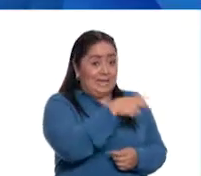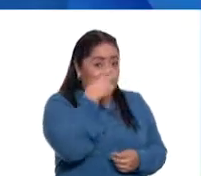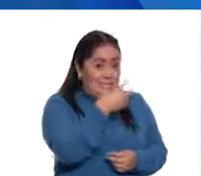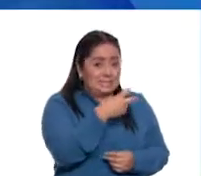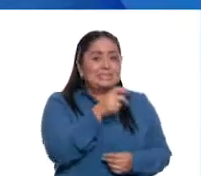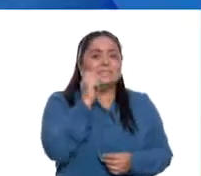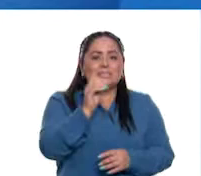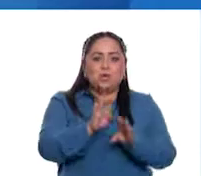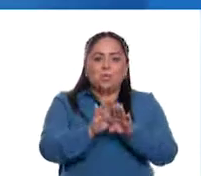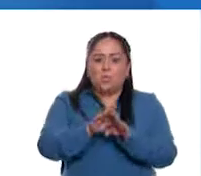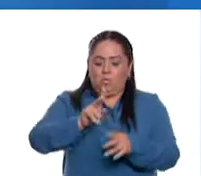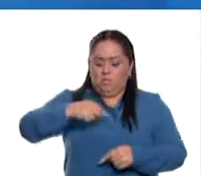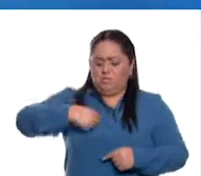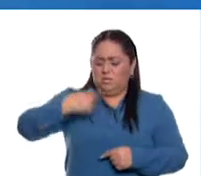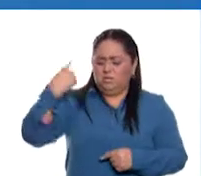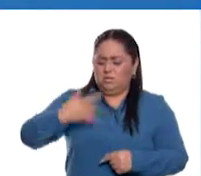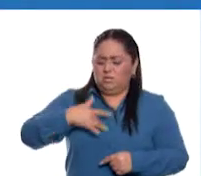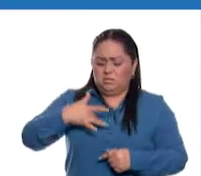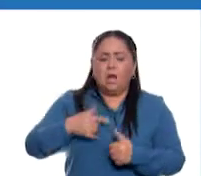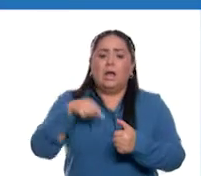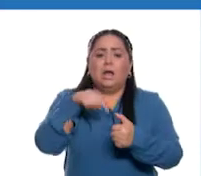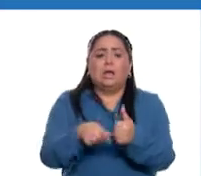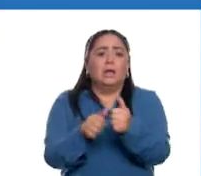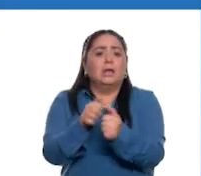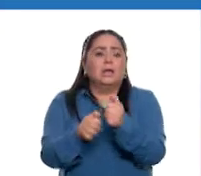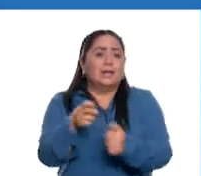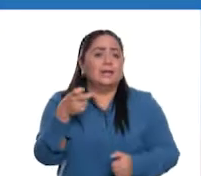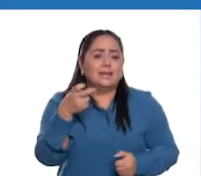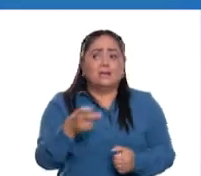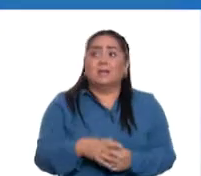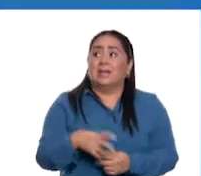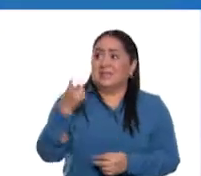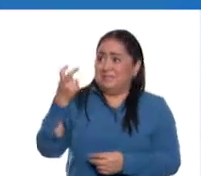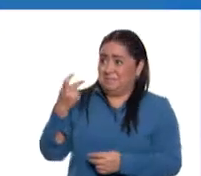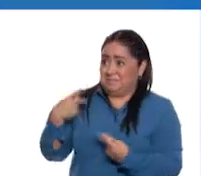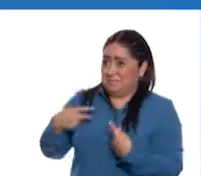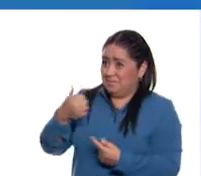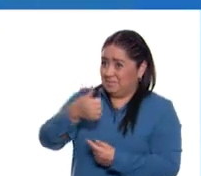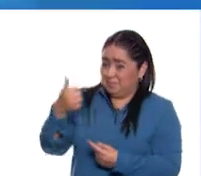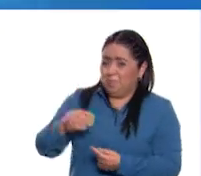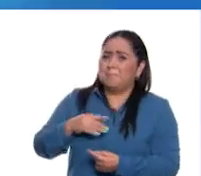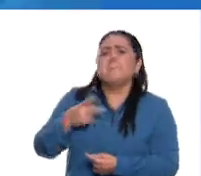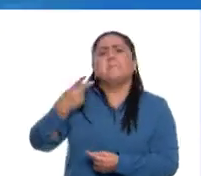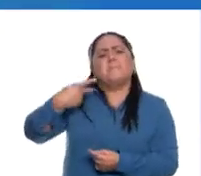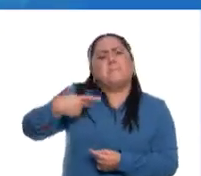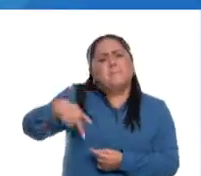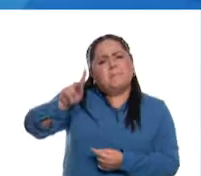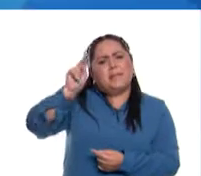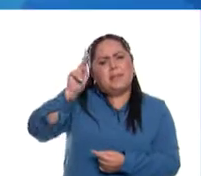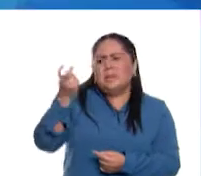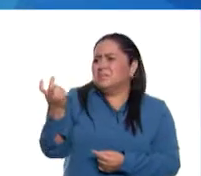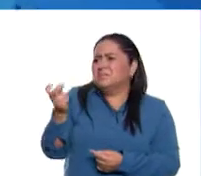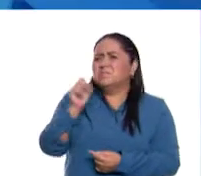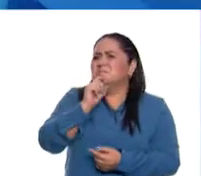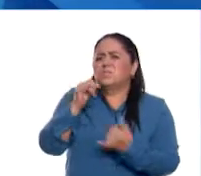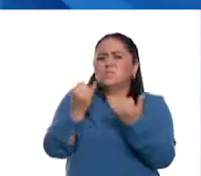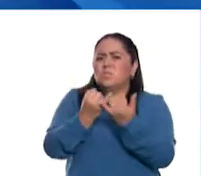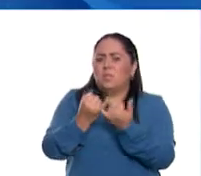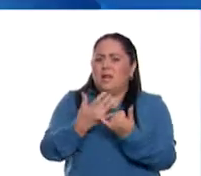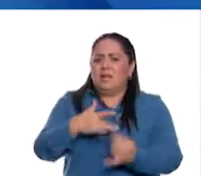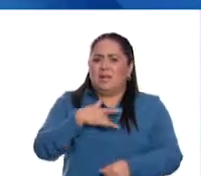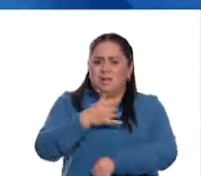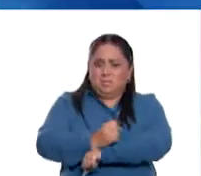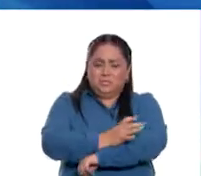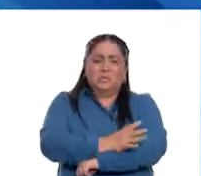emoticones representan los estados de ánimo de las personas. ¿Los estados de ánimo? Oye, pero ¿eso es lo mismo que las